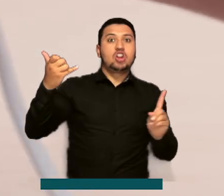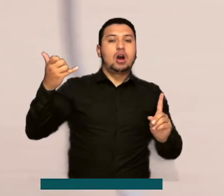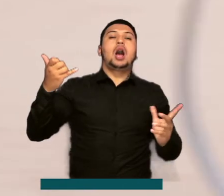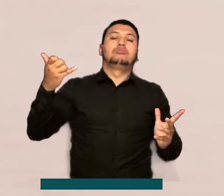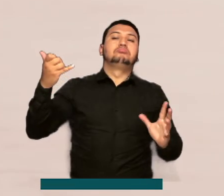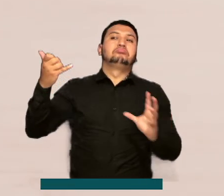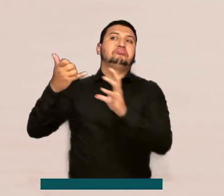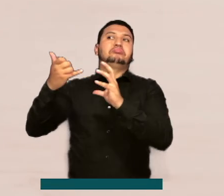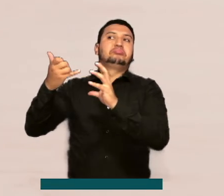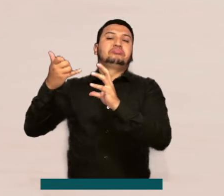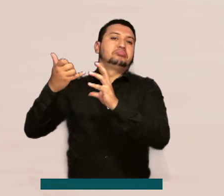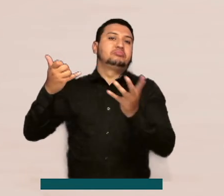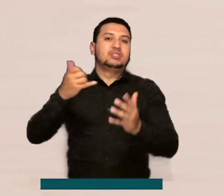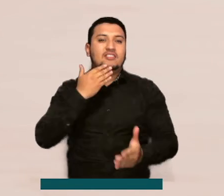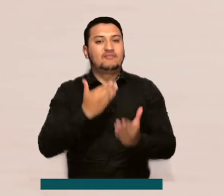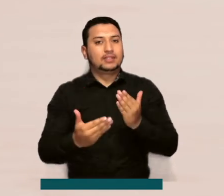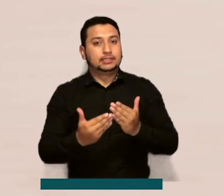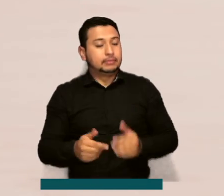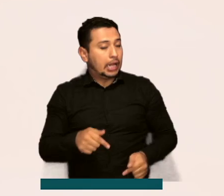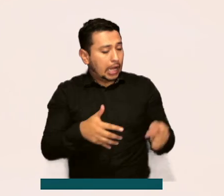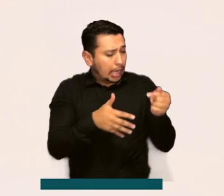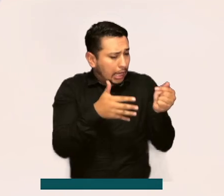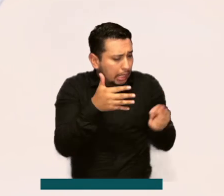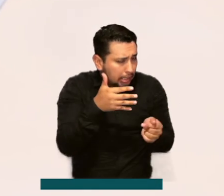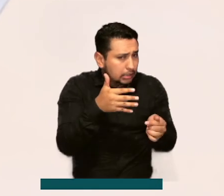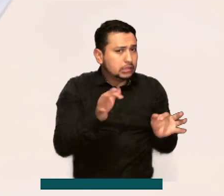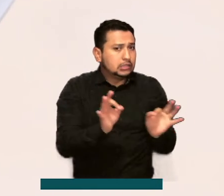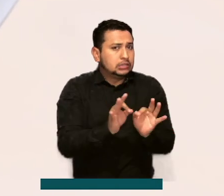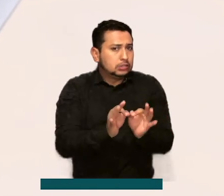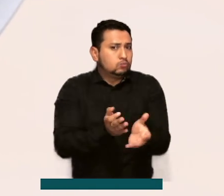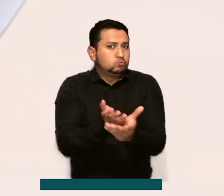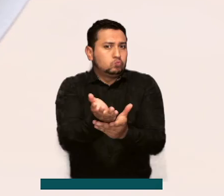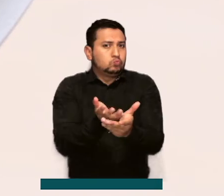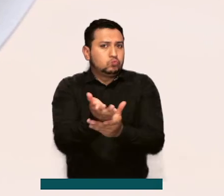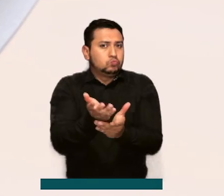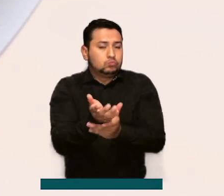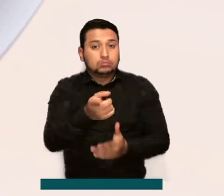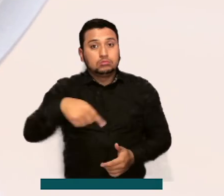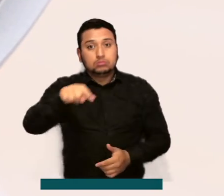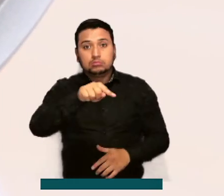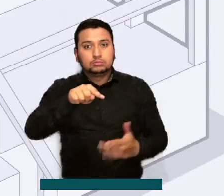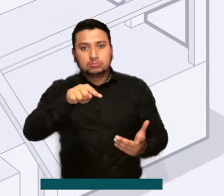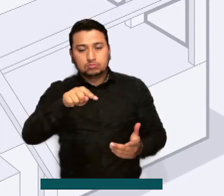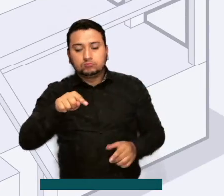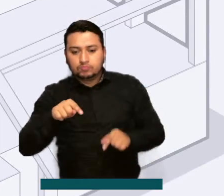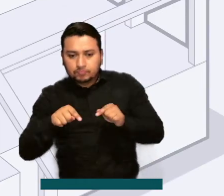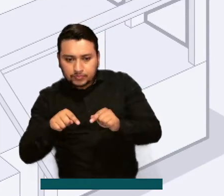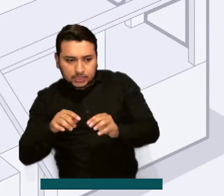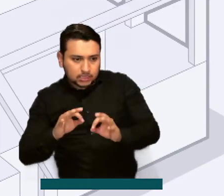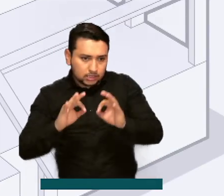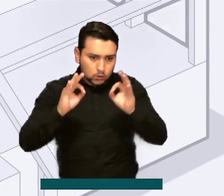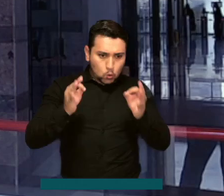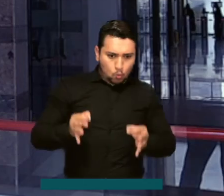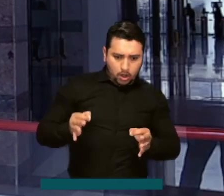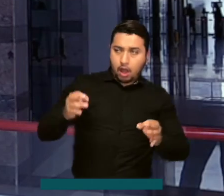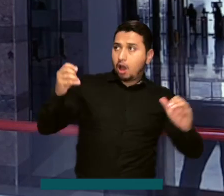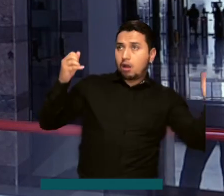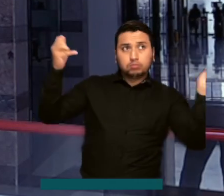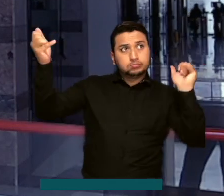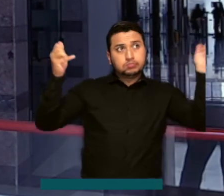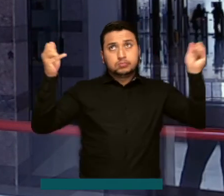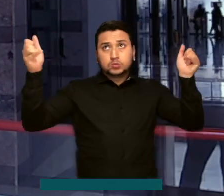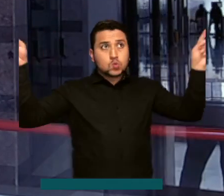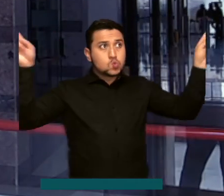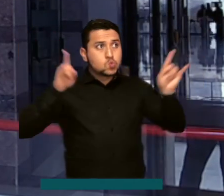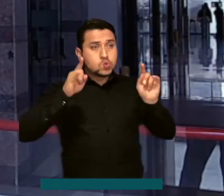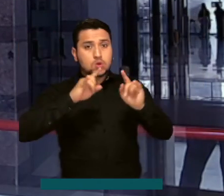uso. Con estas sencillas precauciones, instalar una cámara de seguridad o más de una conectada a internet